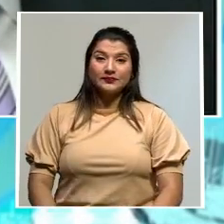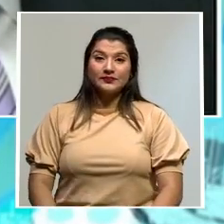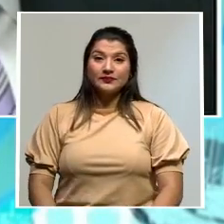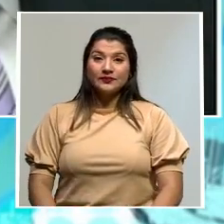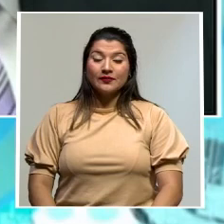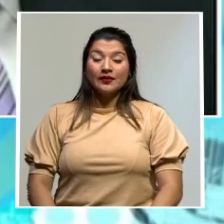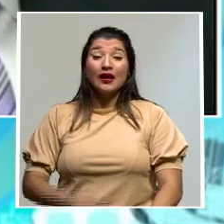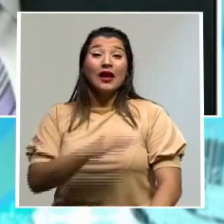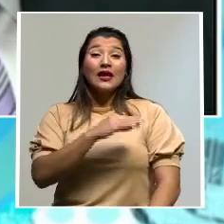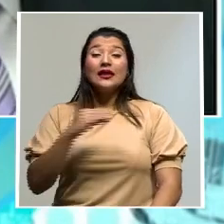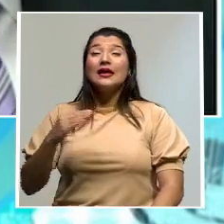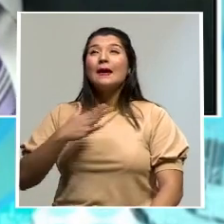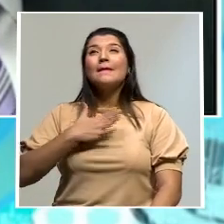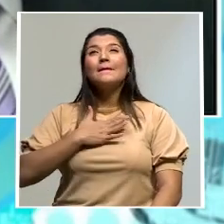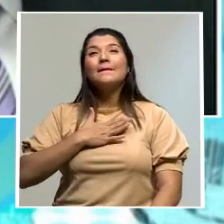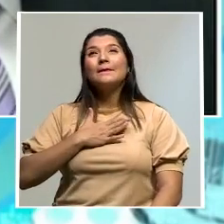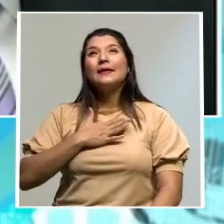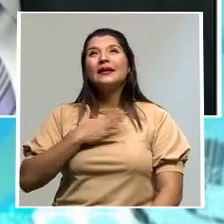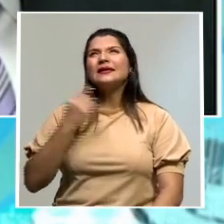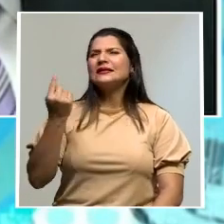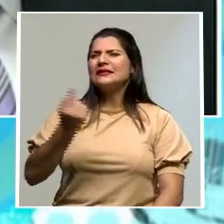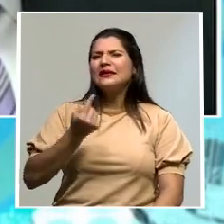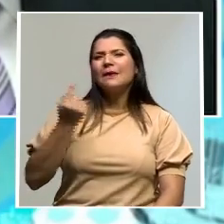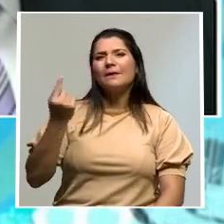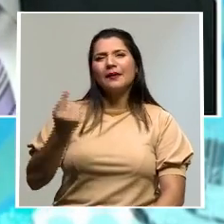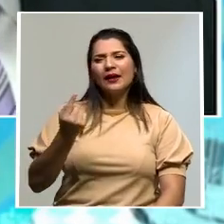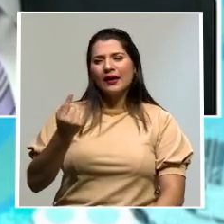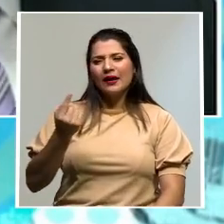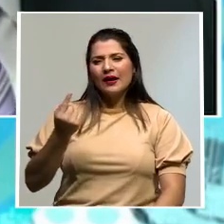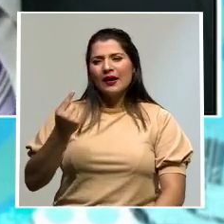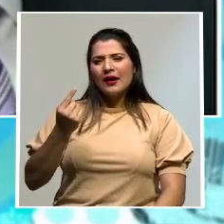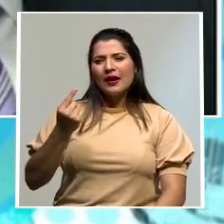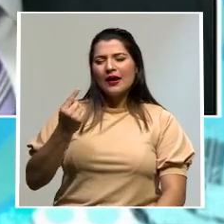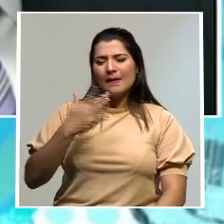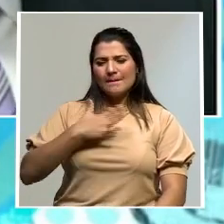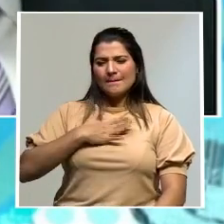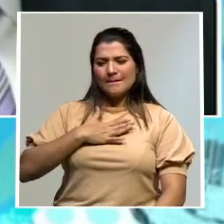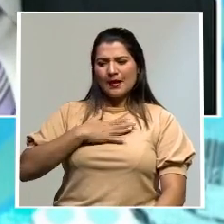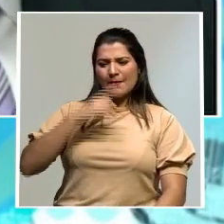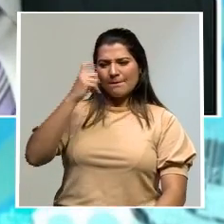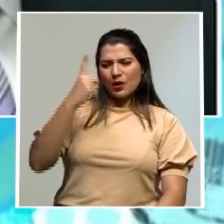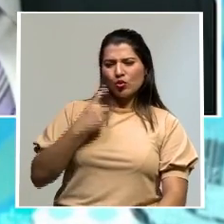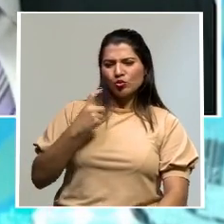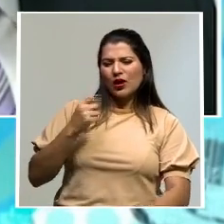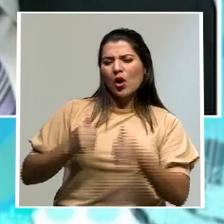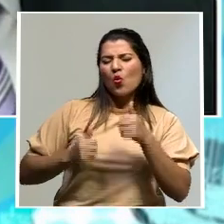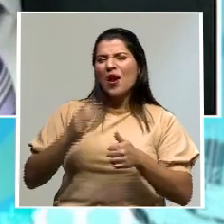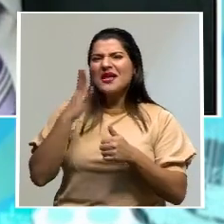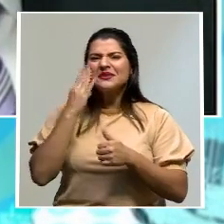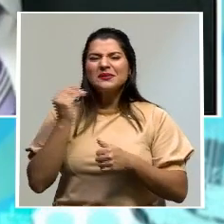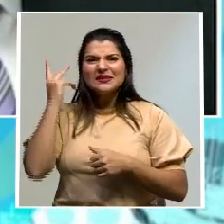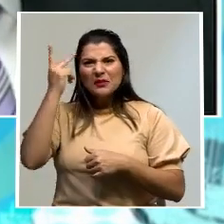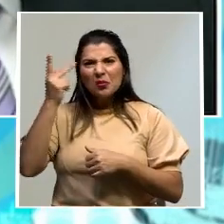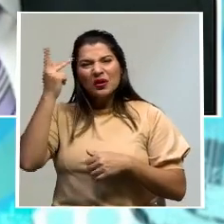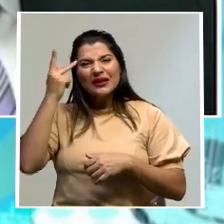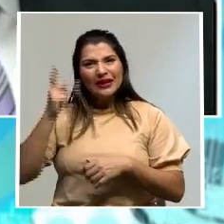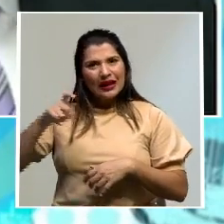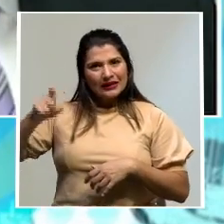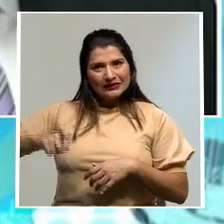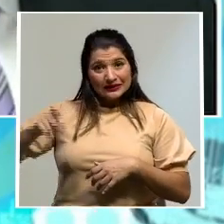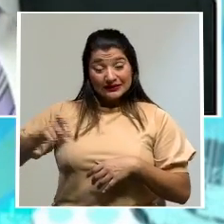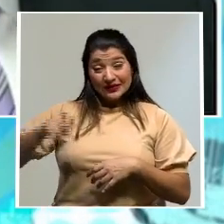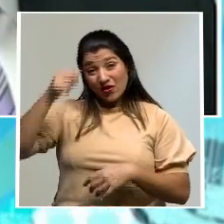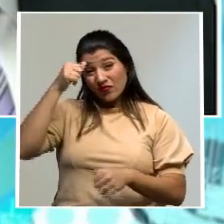Y la gran pregunta es siempre, ¿cuál es la experiencia política que se requiere? Recuerdo una vez cuando